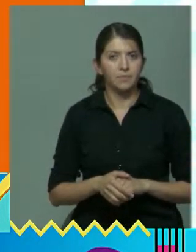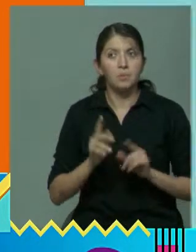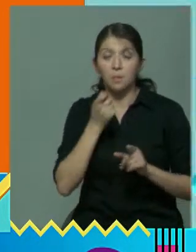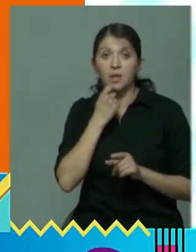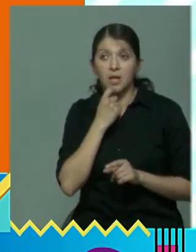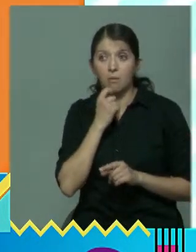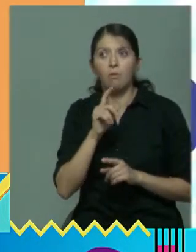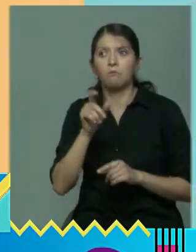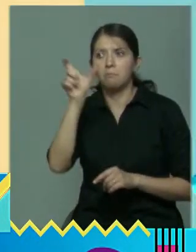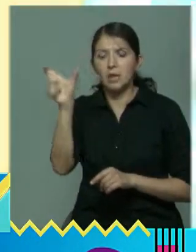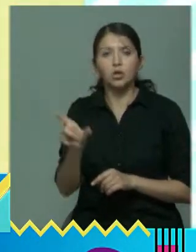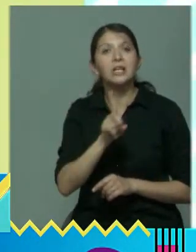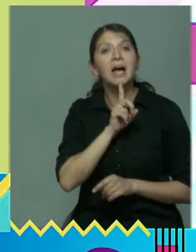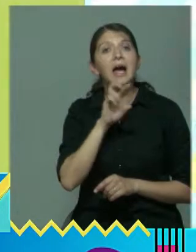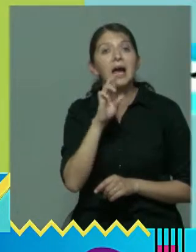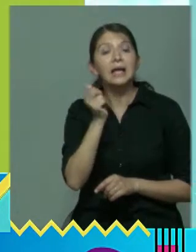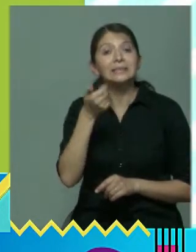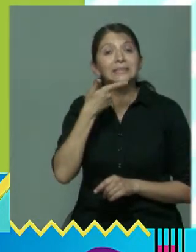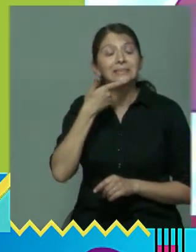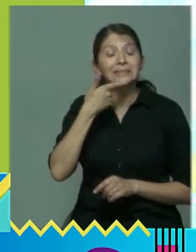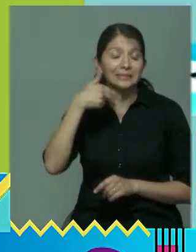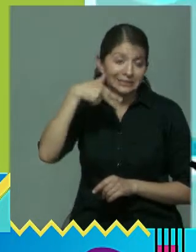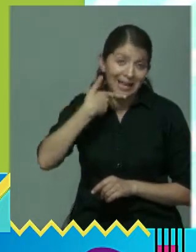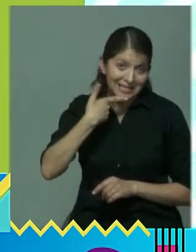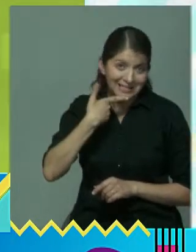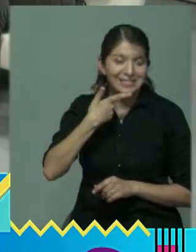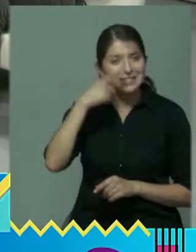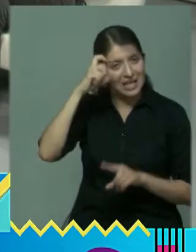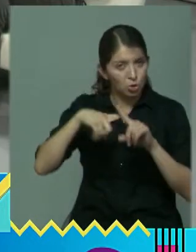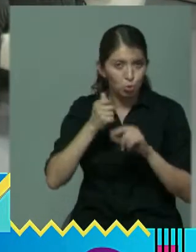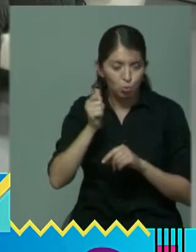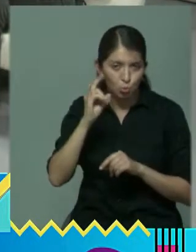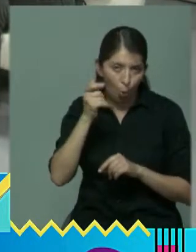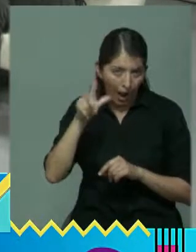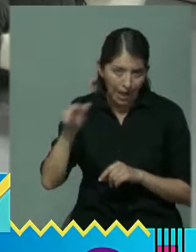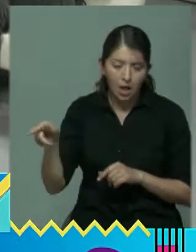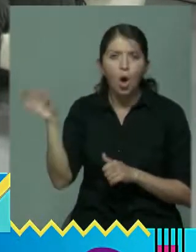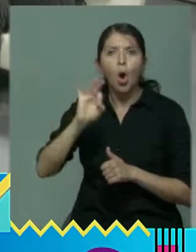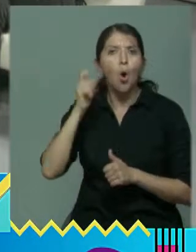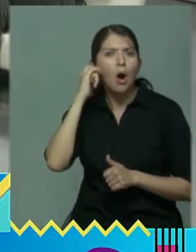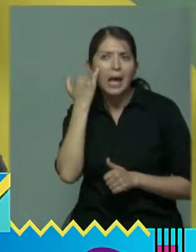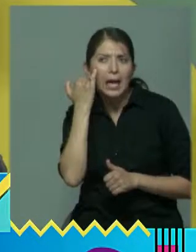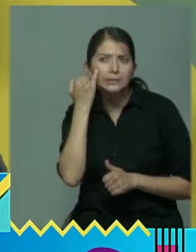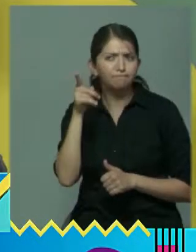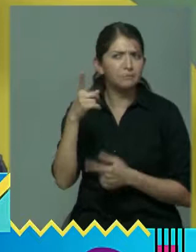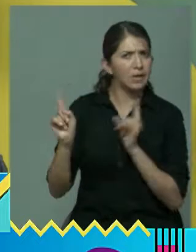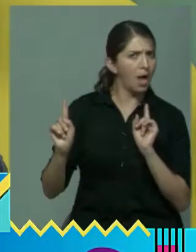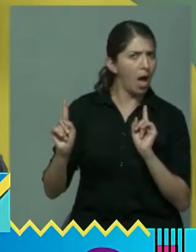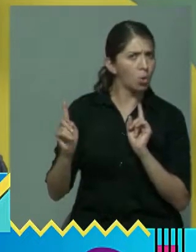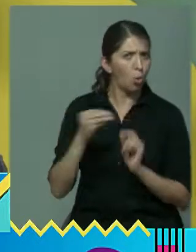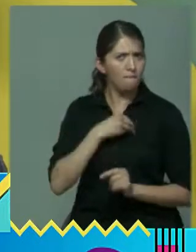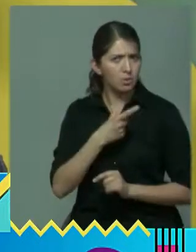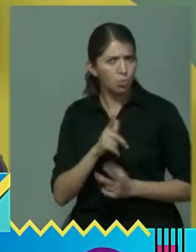trans o gays, ¿no? Un poco como empezar a desmistificar esto, porque realmente hay mucho mito y poca